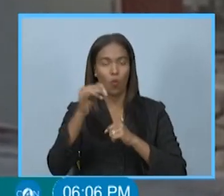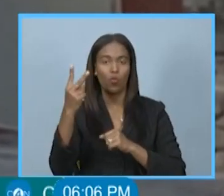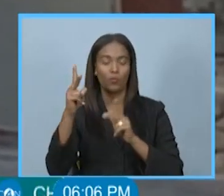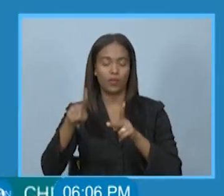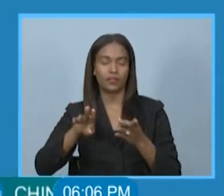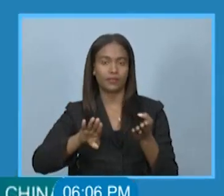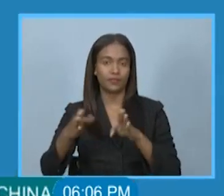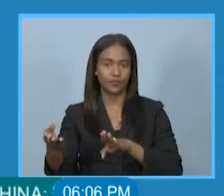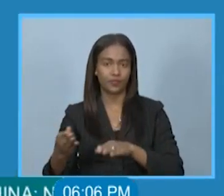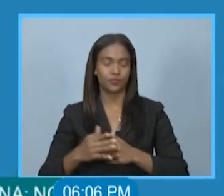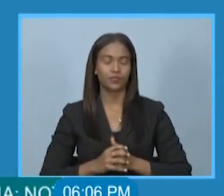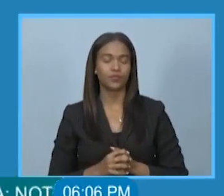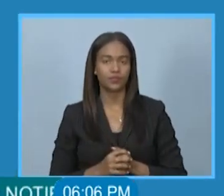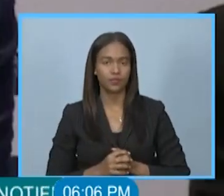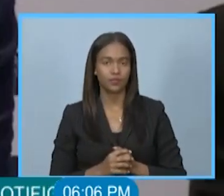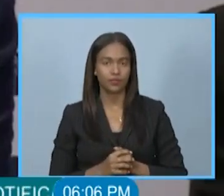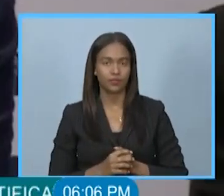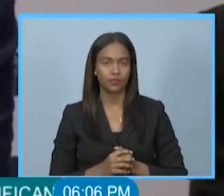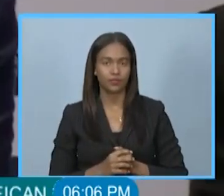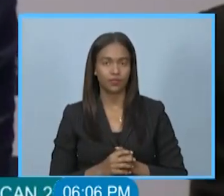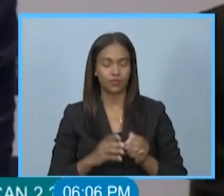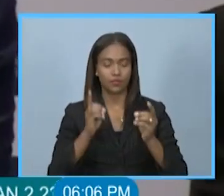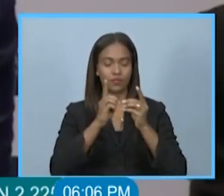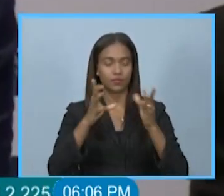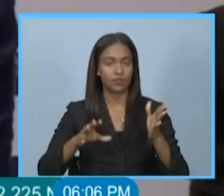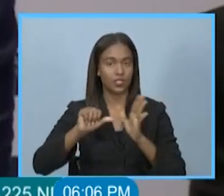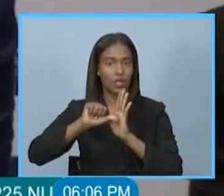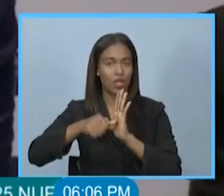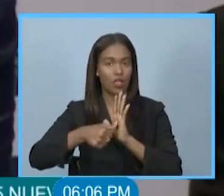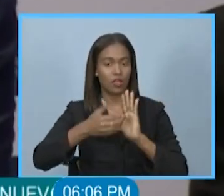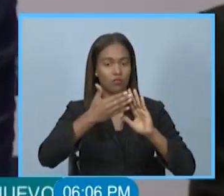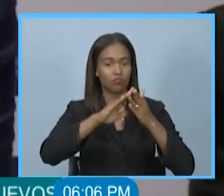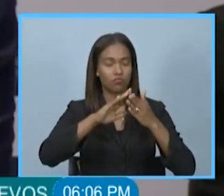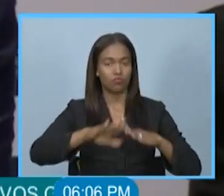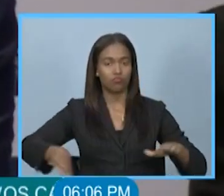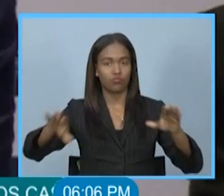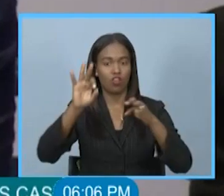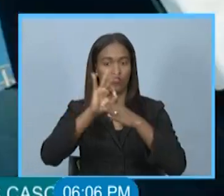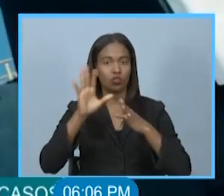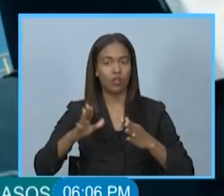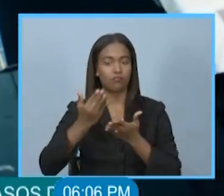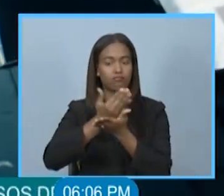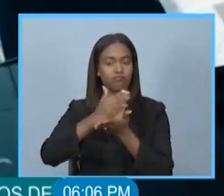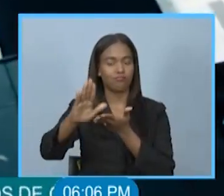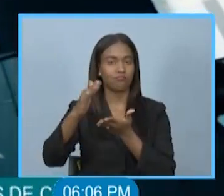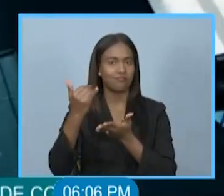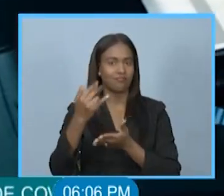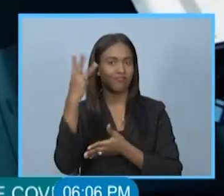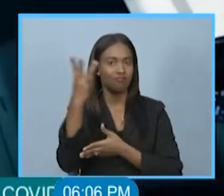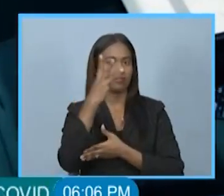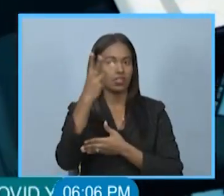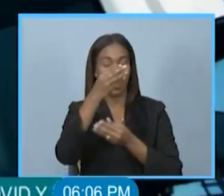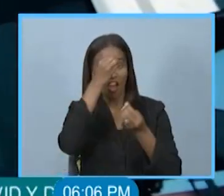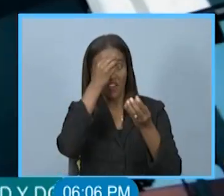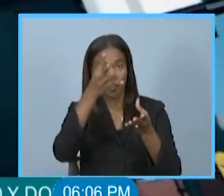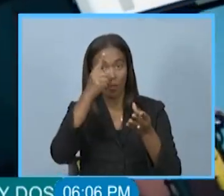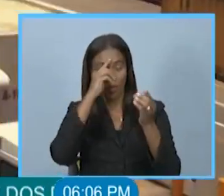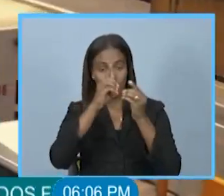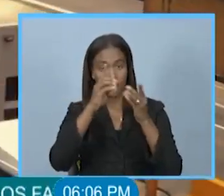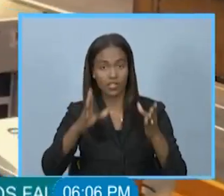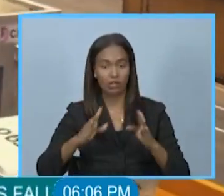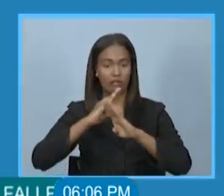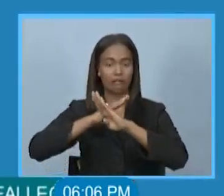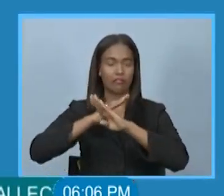fallecidos dirección de aduanas y sector empresarial rechazan este miércoles el informe de la dirección